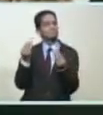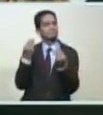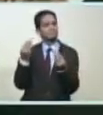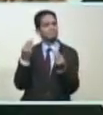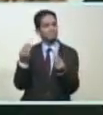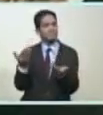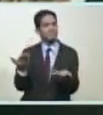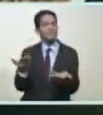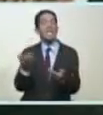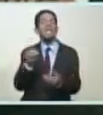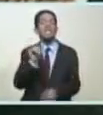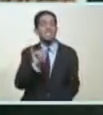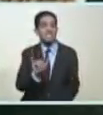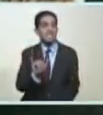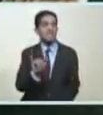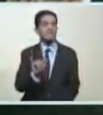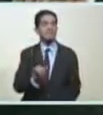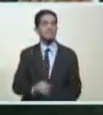Y terminó